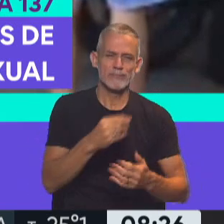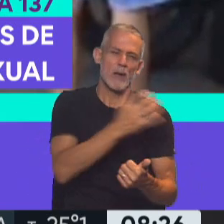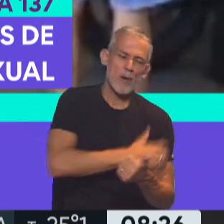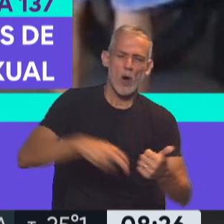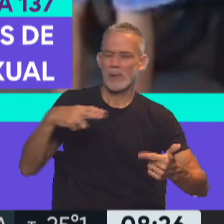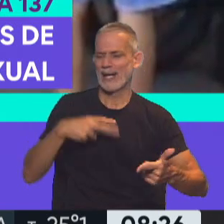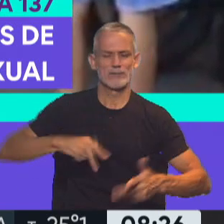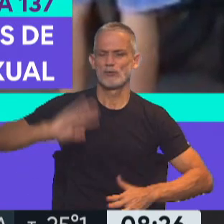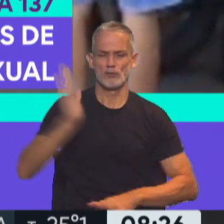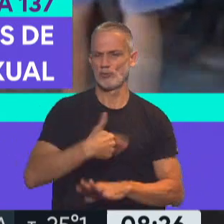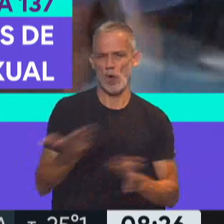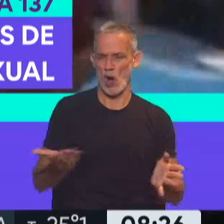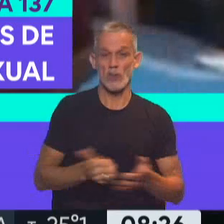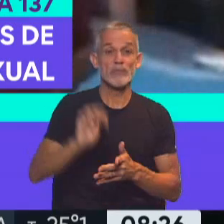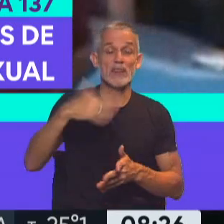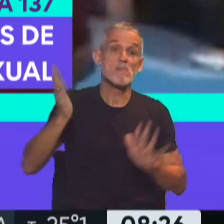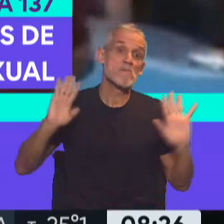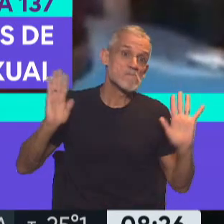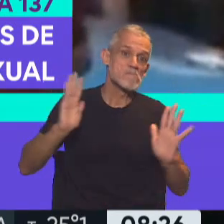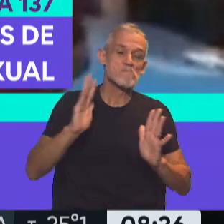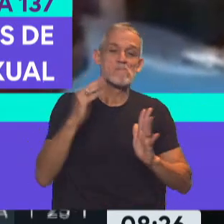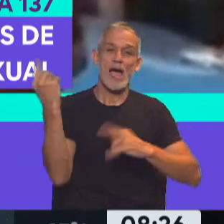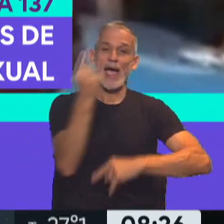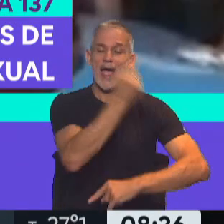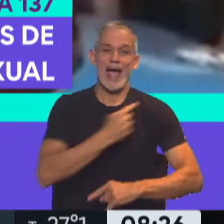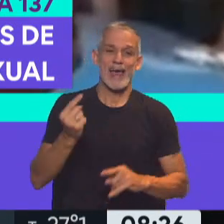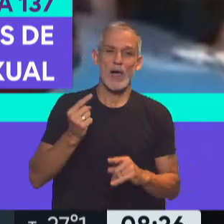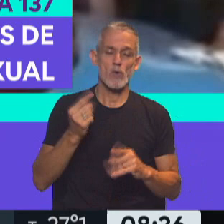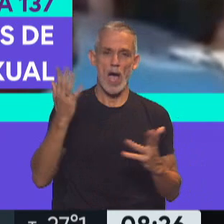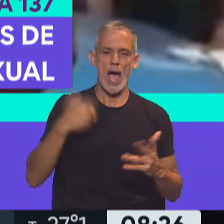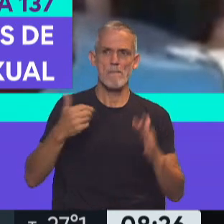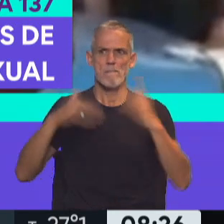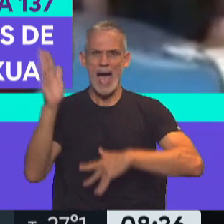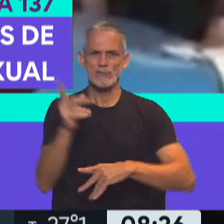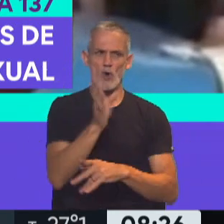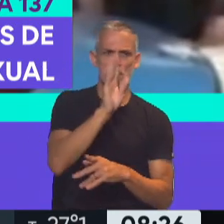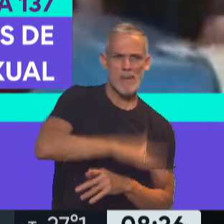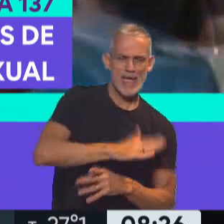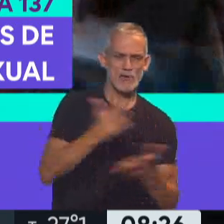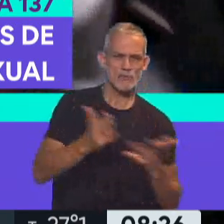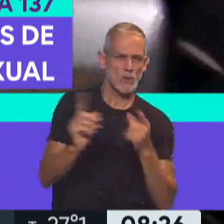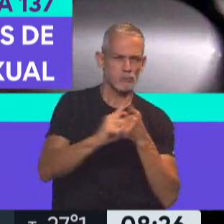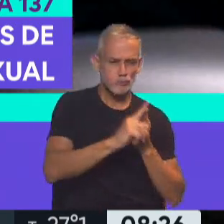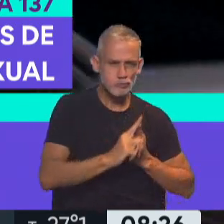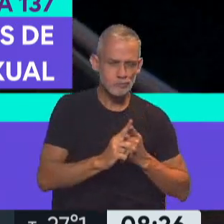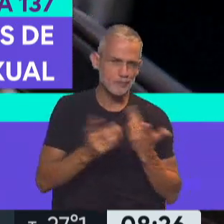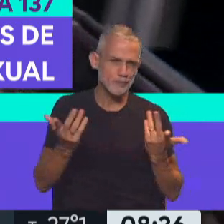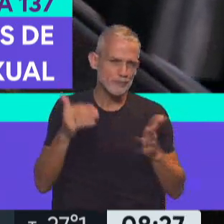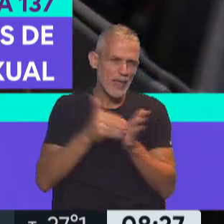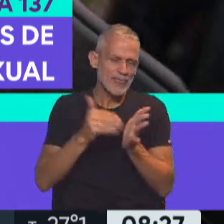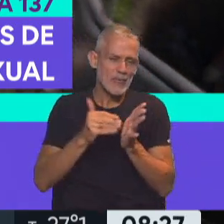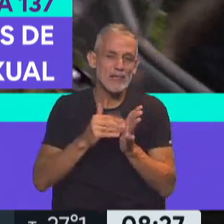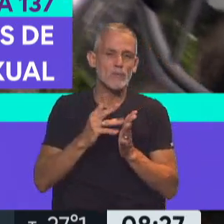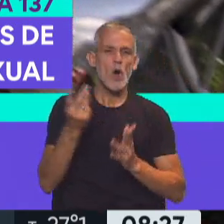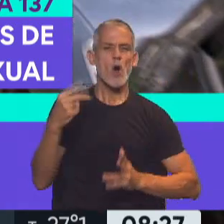sociales. Digo, después se podrán ver, digamos, algunas relaciones, hay algunos vínculos con respecto a